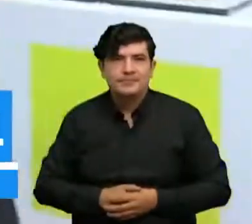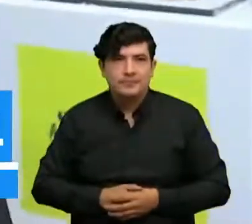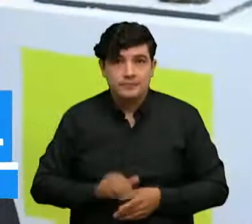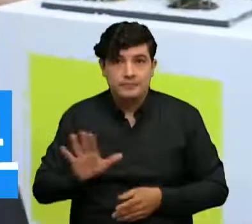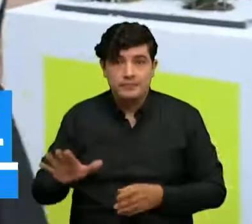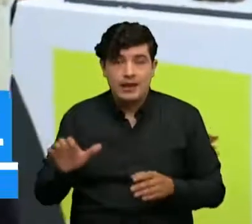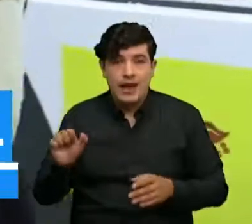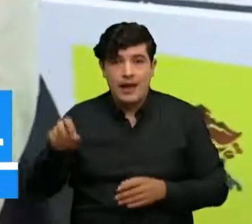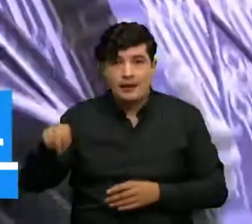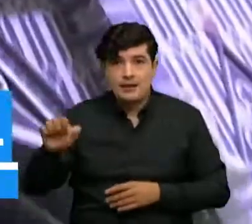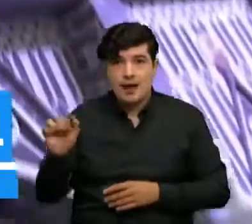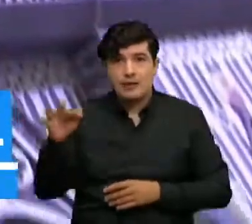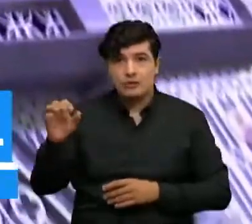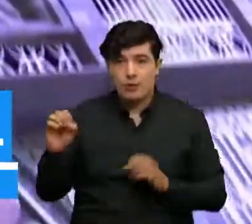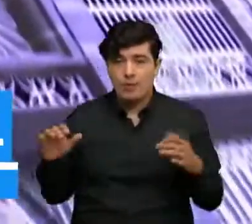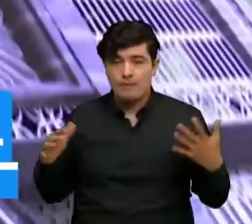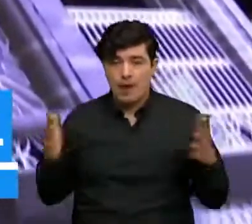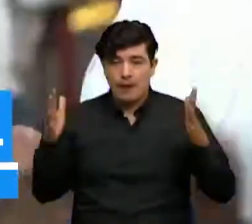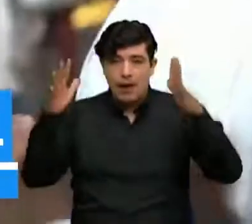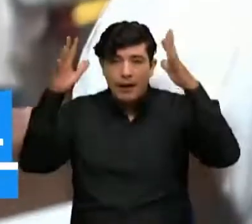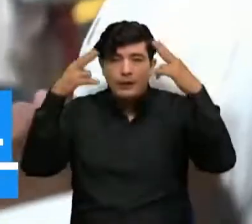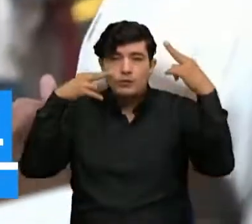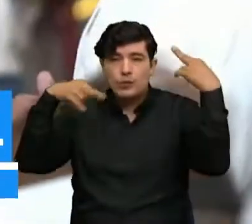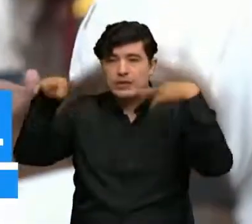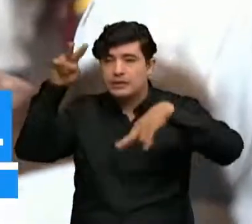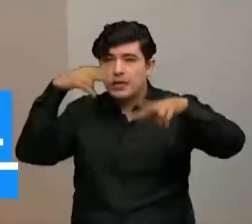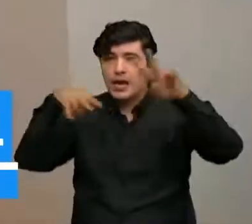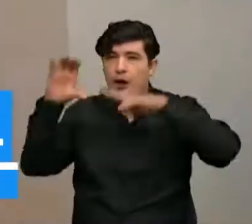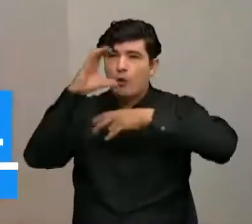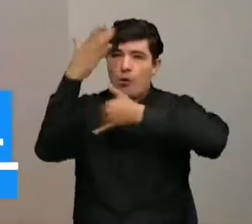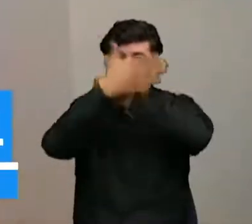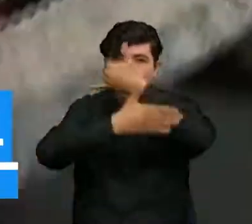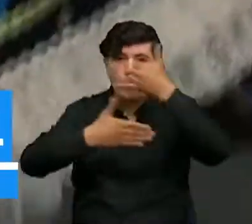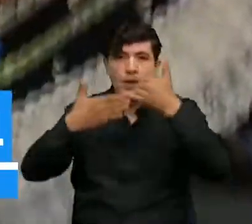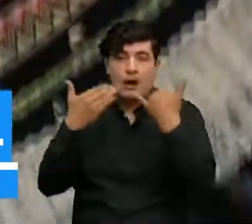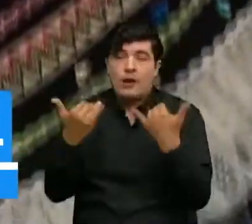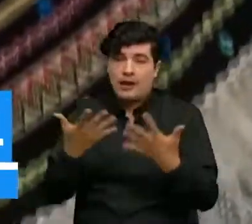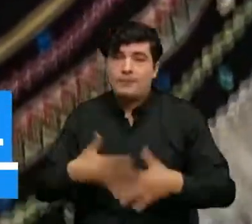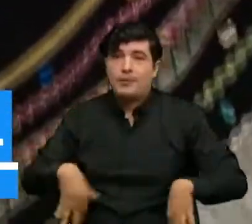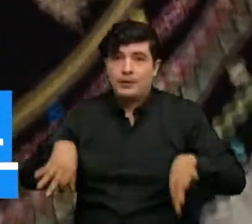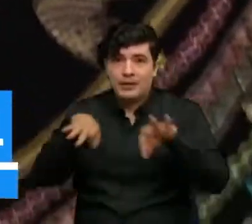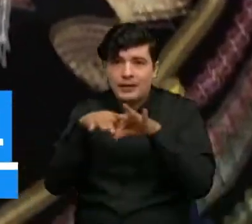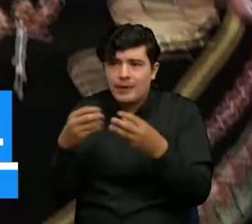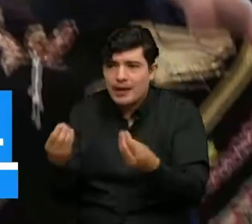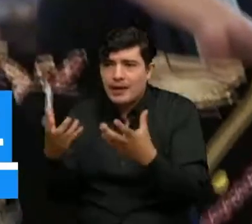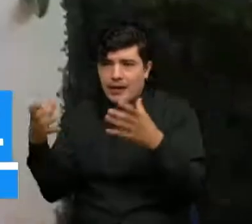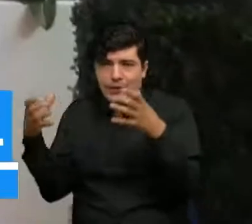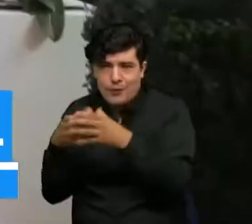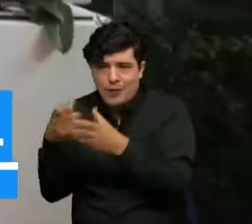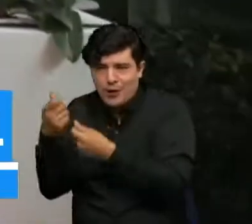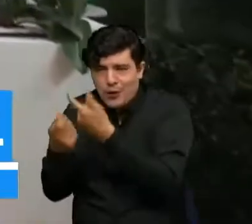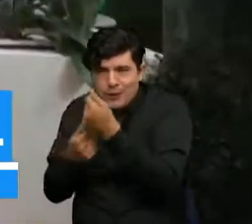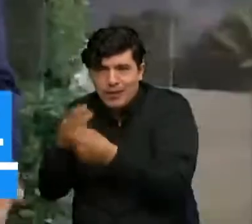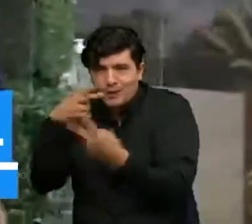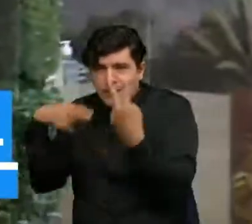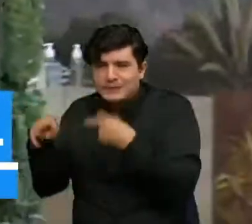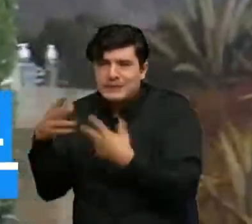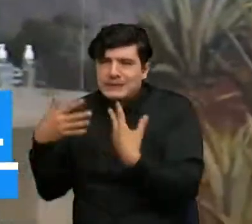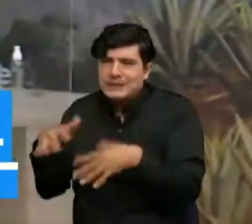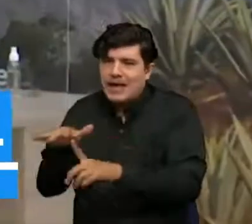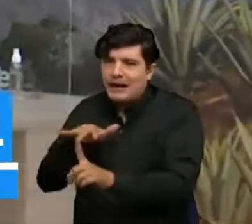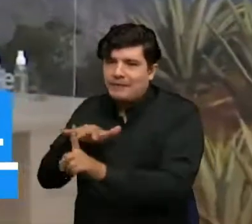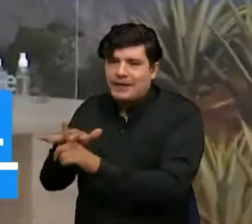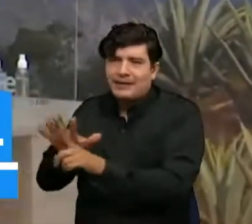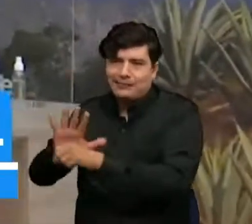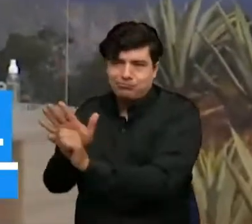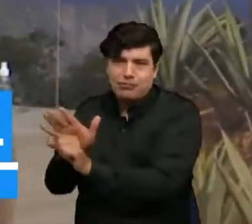el escenario ideal para reafirmar el compromiso con la reactivación económica del sector turístico, altamente afectado por la pandemia. Conozcan